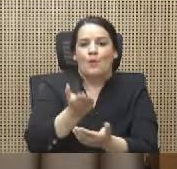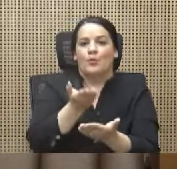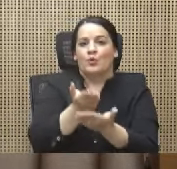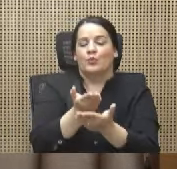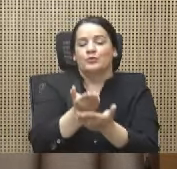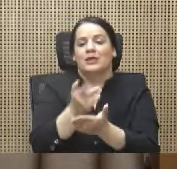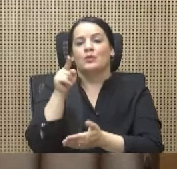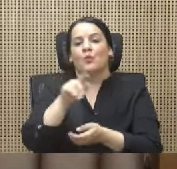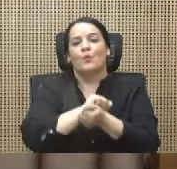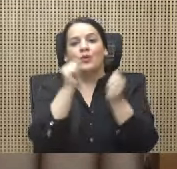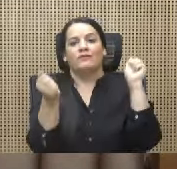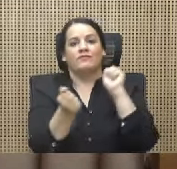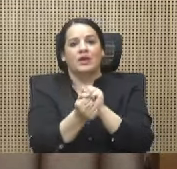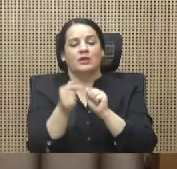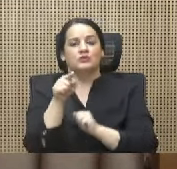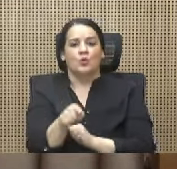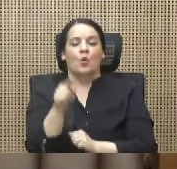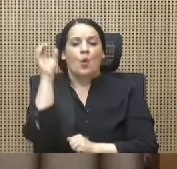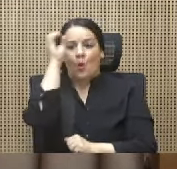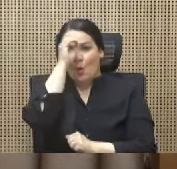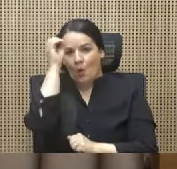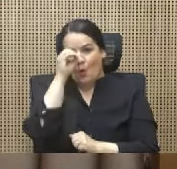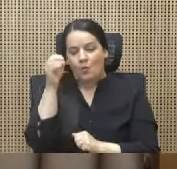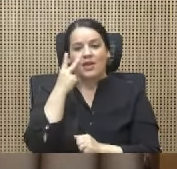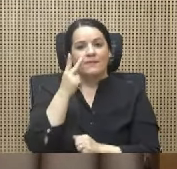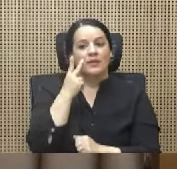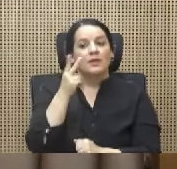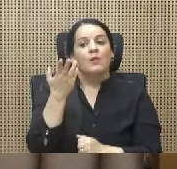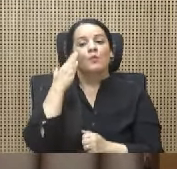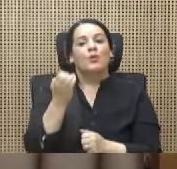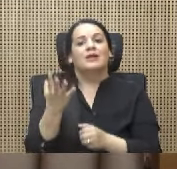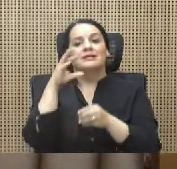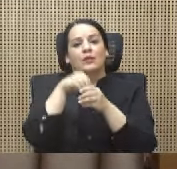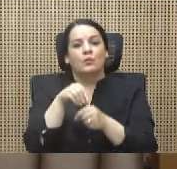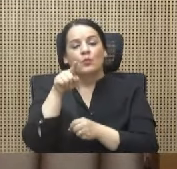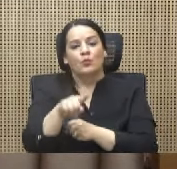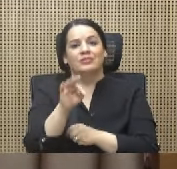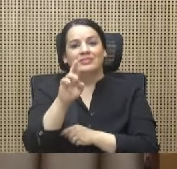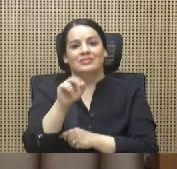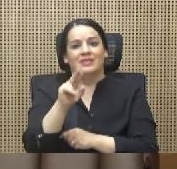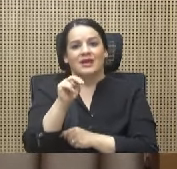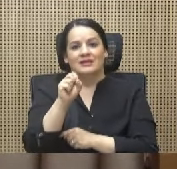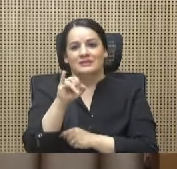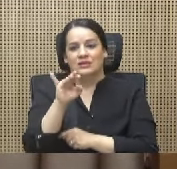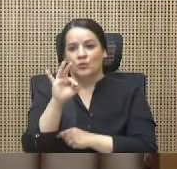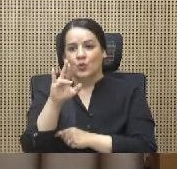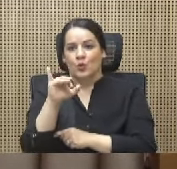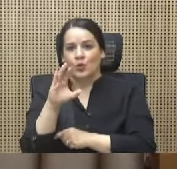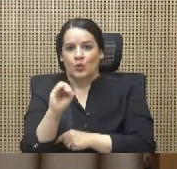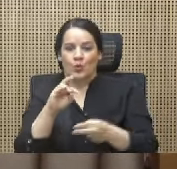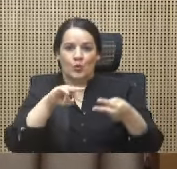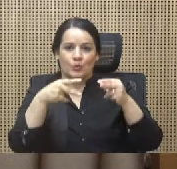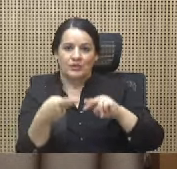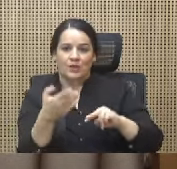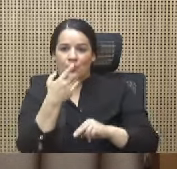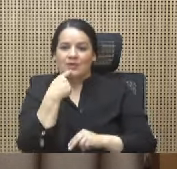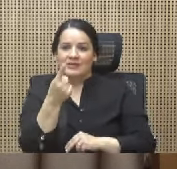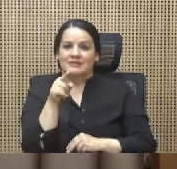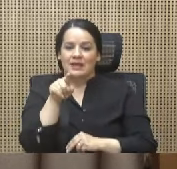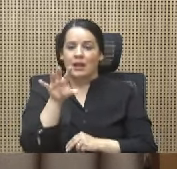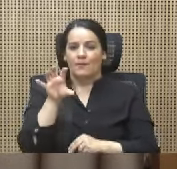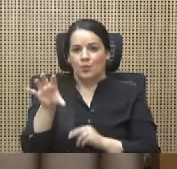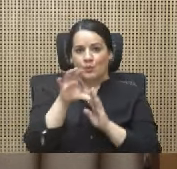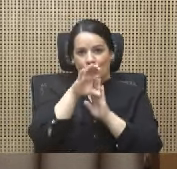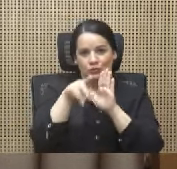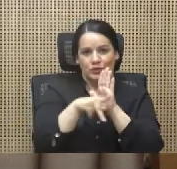una modificación obvia y evidente, dado que se ha incluido un transitorio claramente contrario a lo que dicta la propia Constitución.